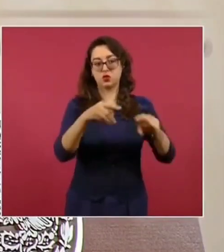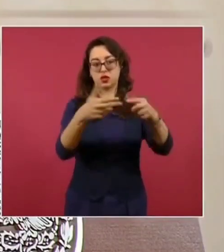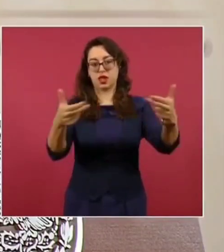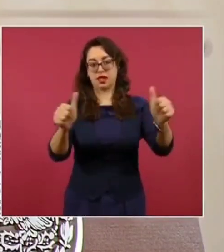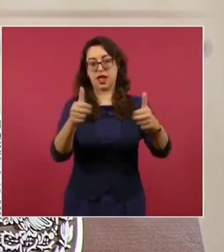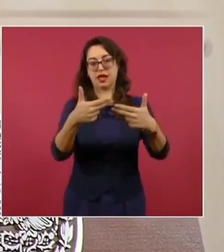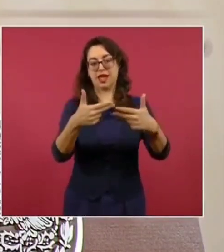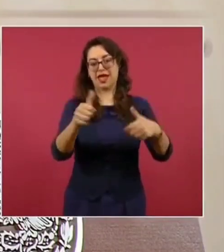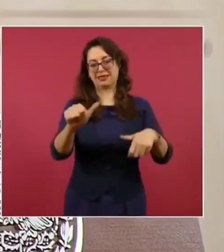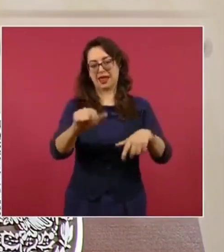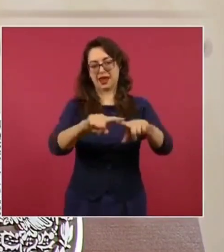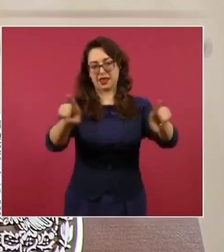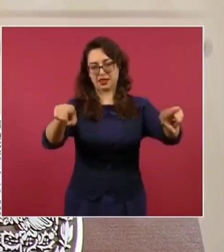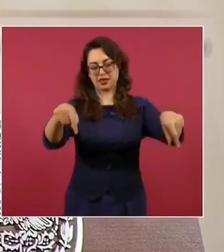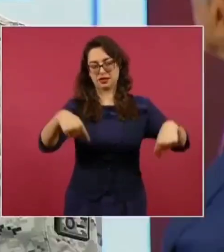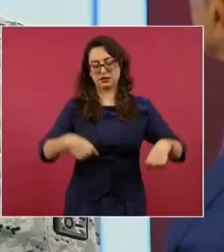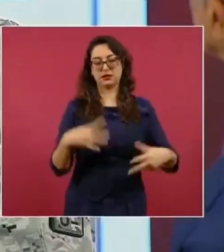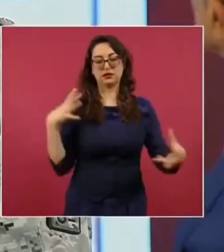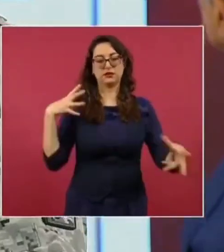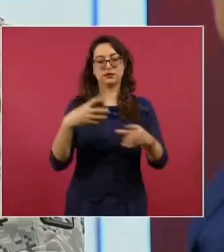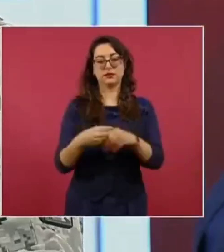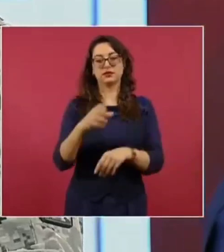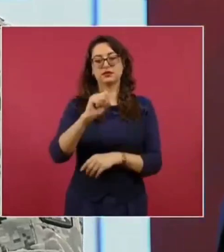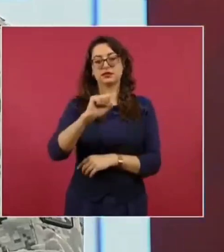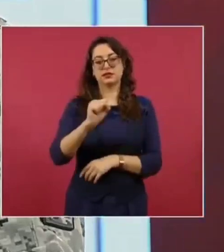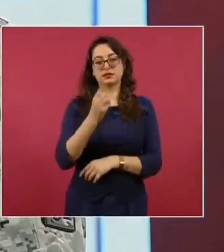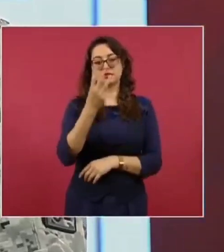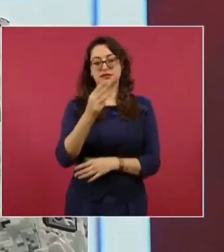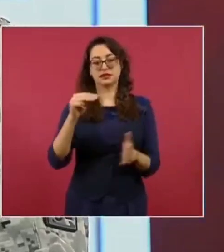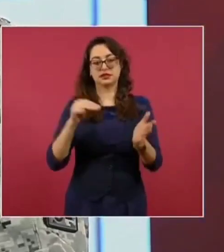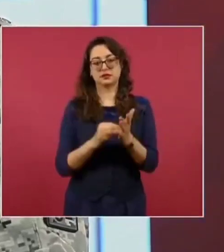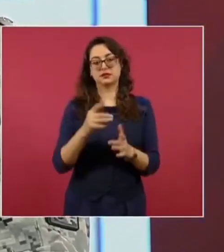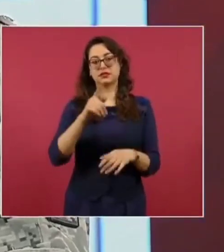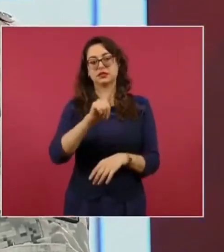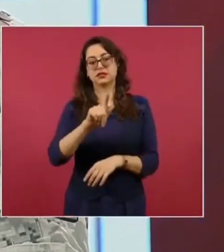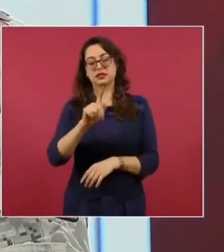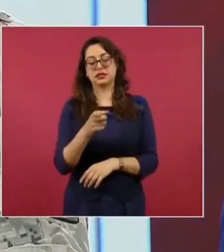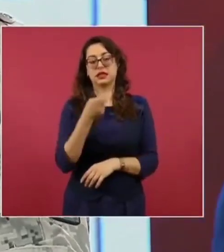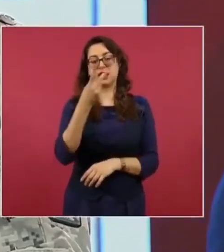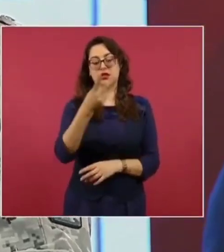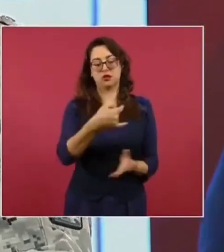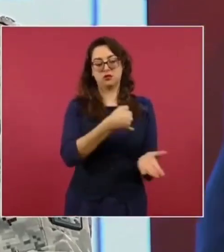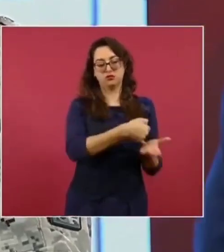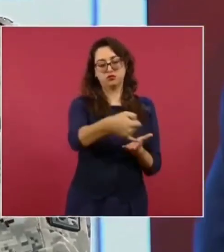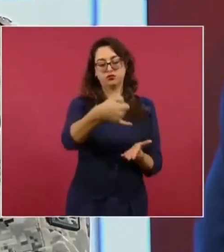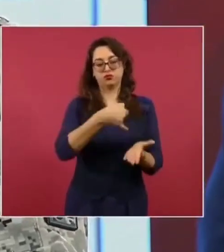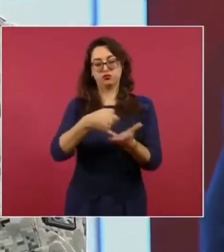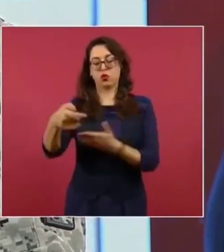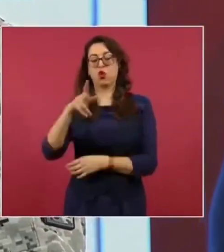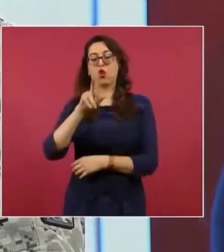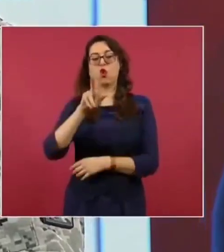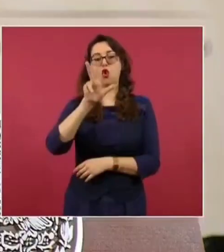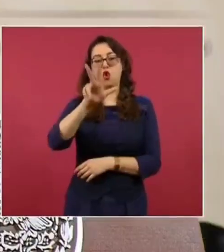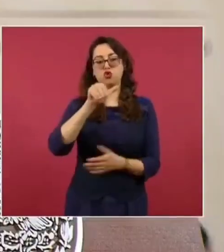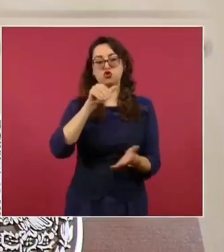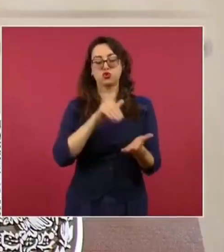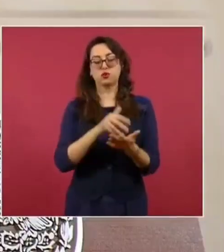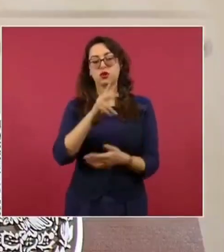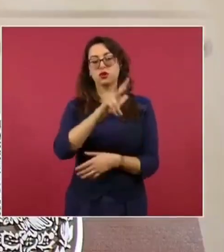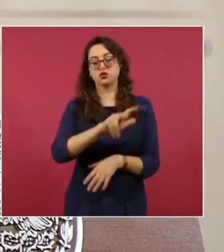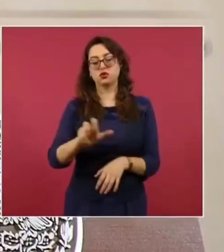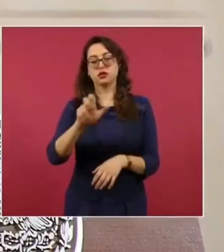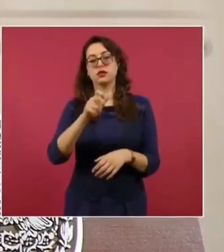administración se suma un total de 66,372 plantillos en ocho mil ochocientos cincuenta